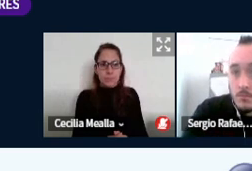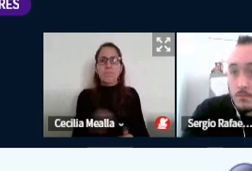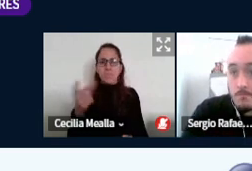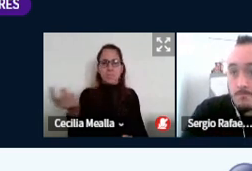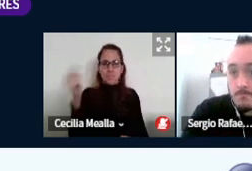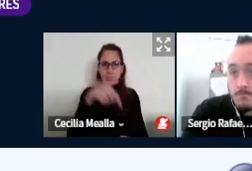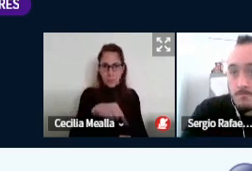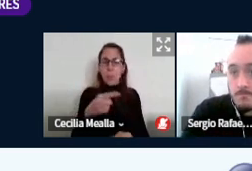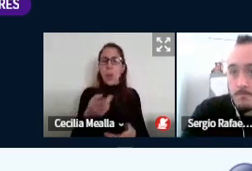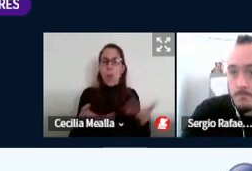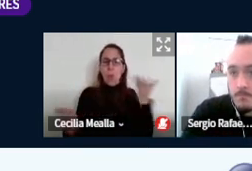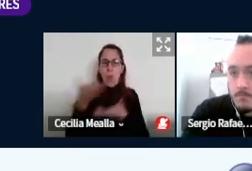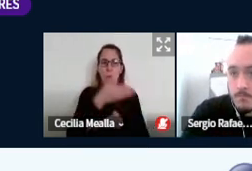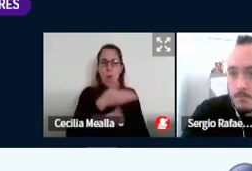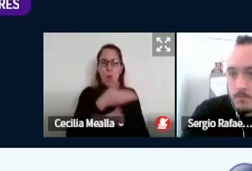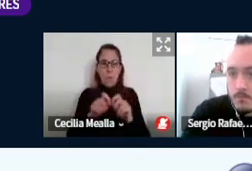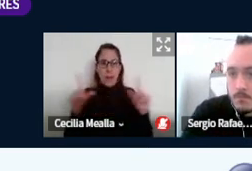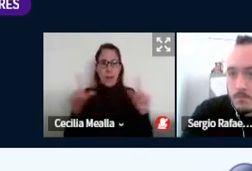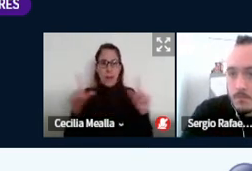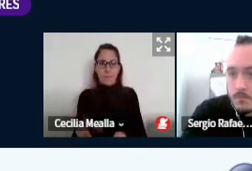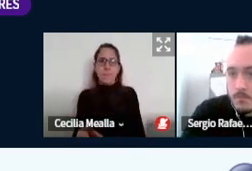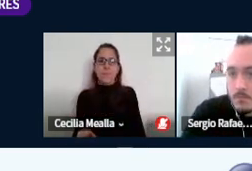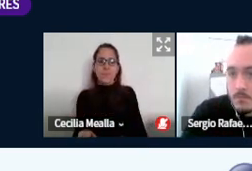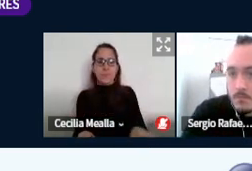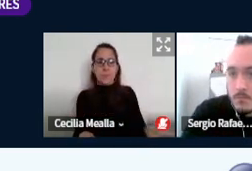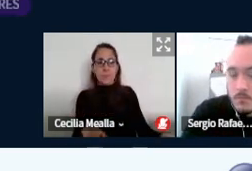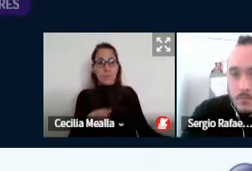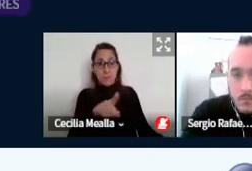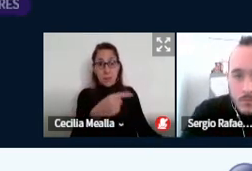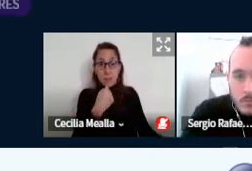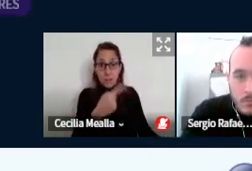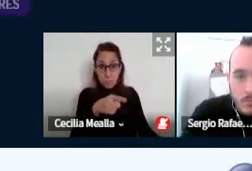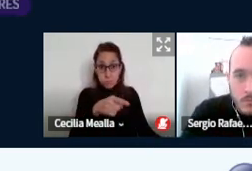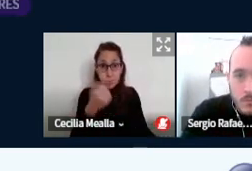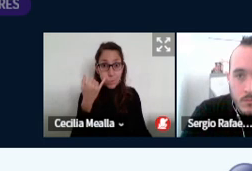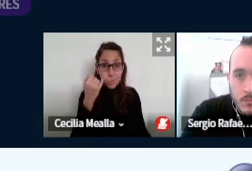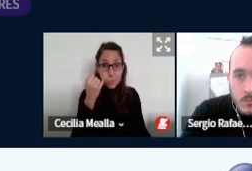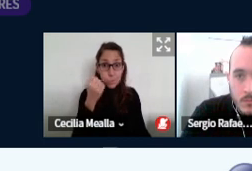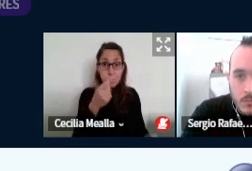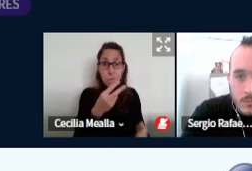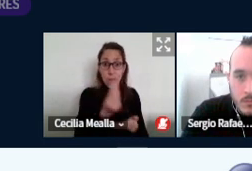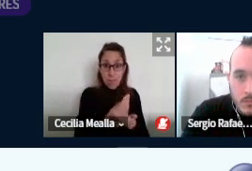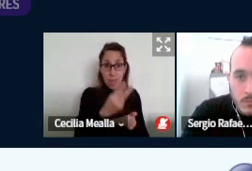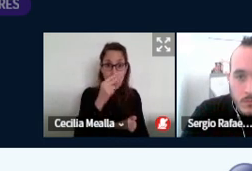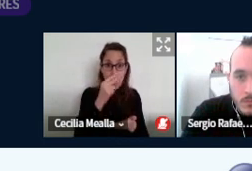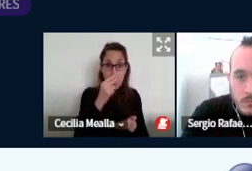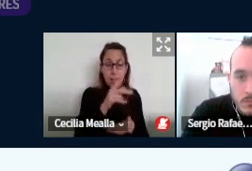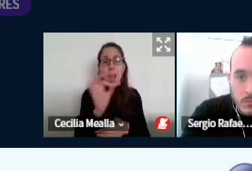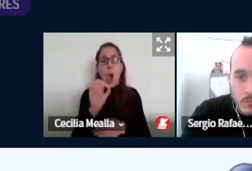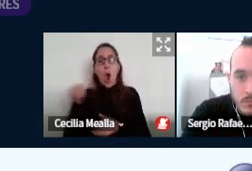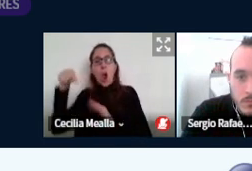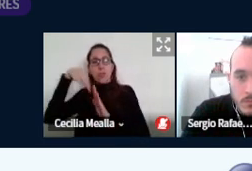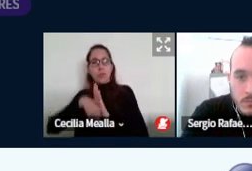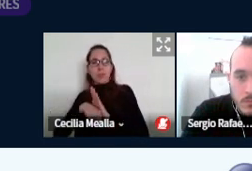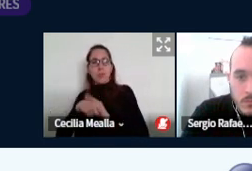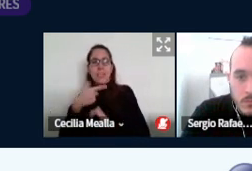Bueno, ahí se empieza a compartir. ¿Sí? ¿Y estás cursando desde acá, de La Plata, o estás cursando desde San